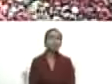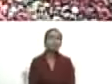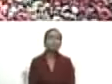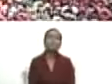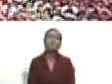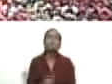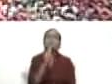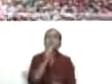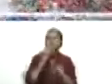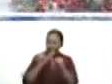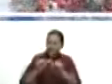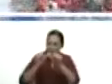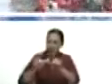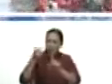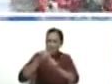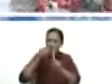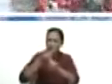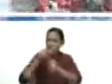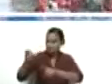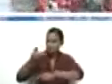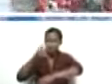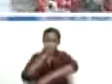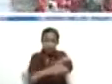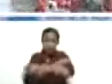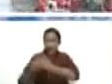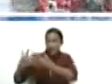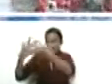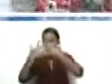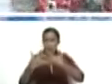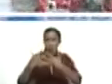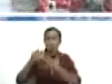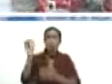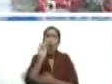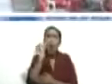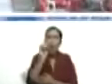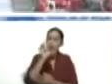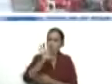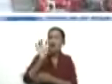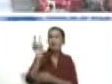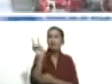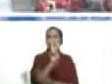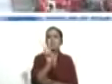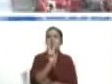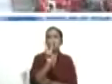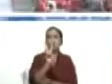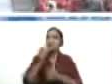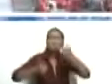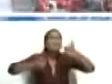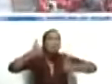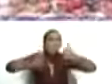¿Quién ha triunfado? ¿El imperialismo o la patria venezolana?